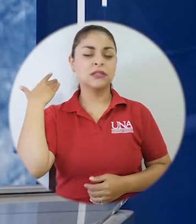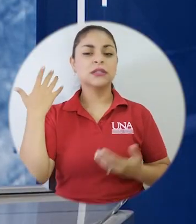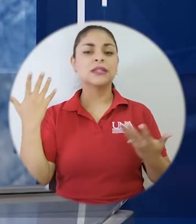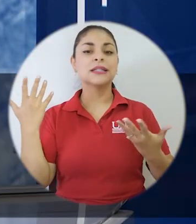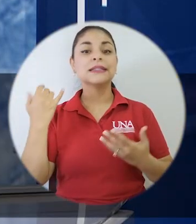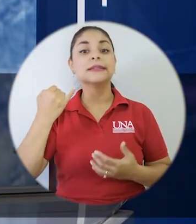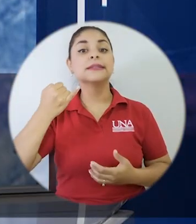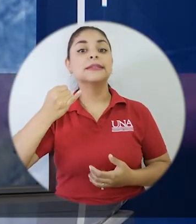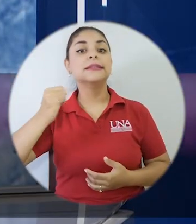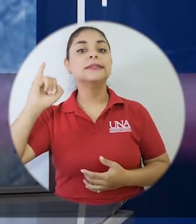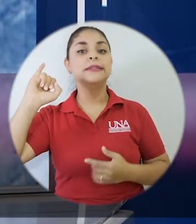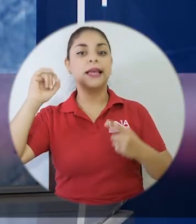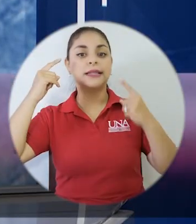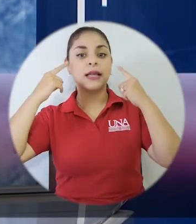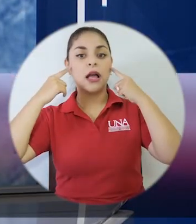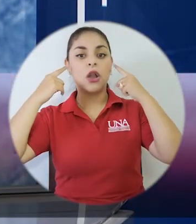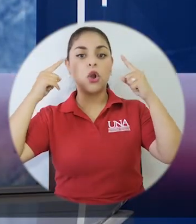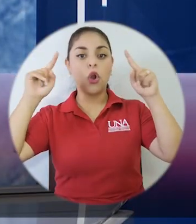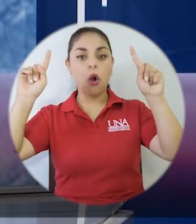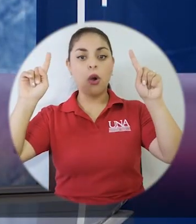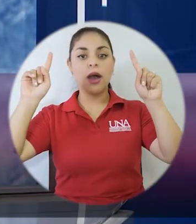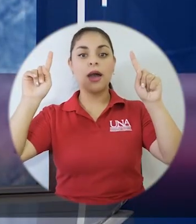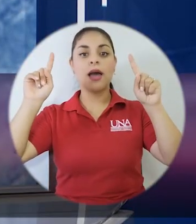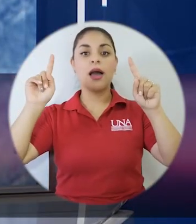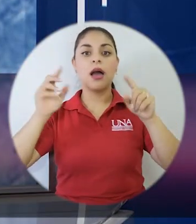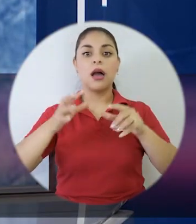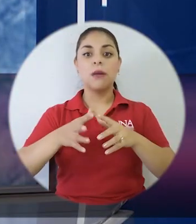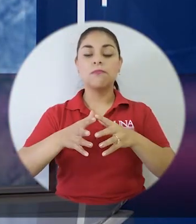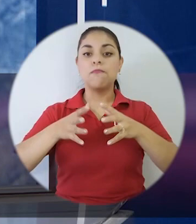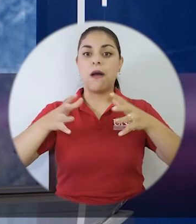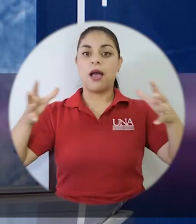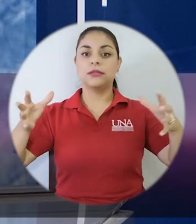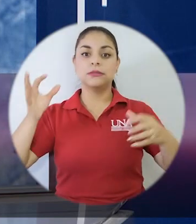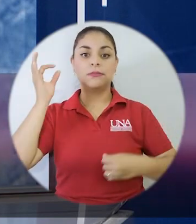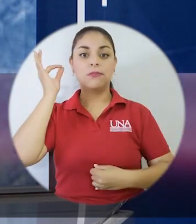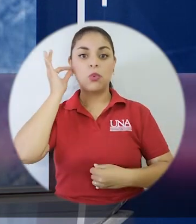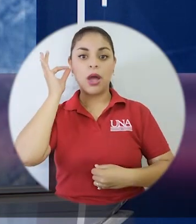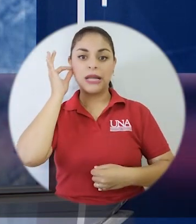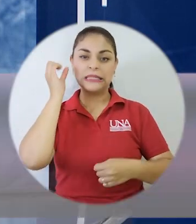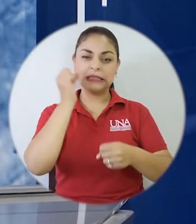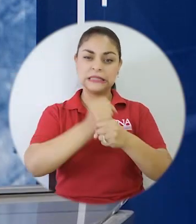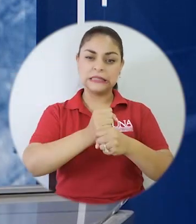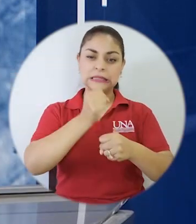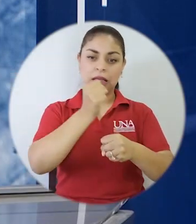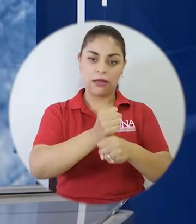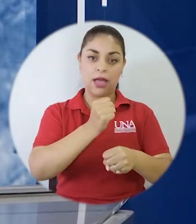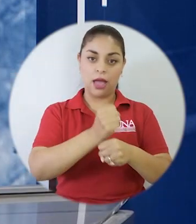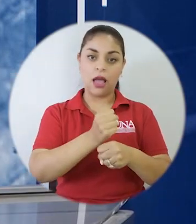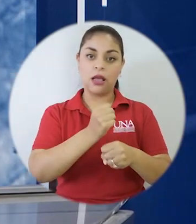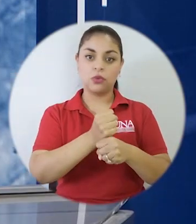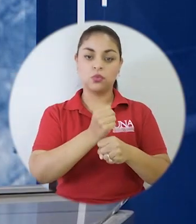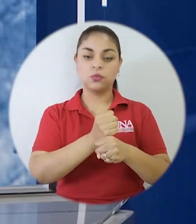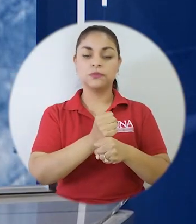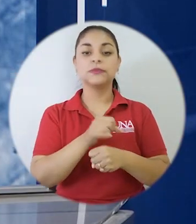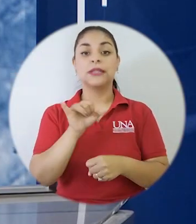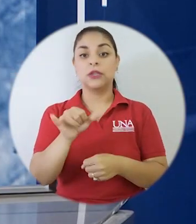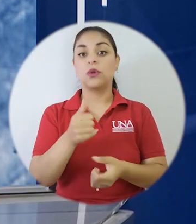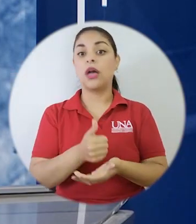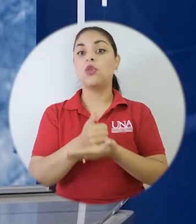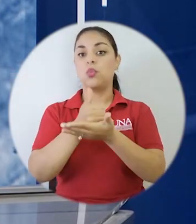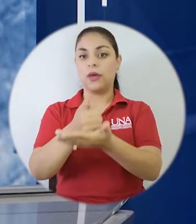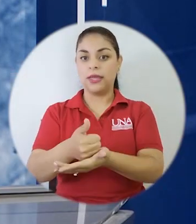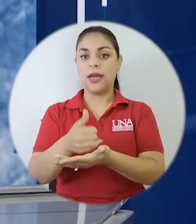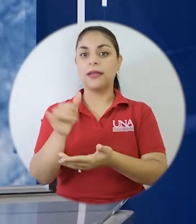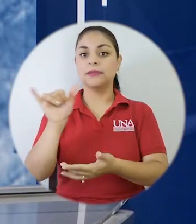algún momento que si se lograra aumentar el número de mujeres que están insertas en la actividad